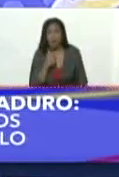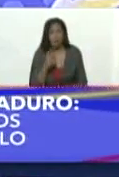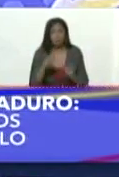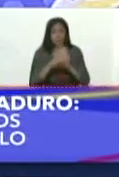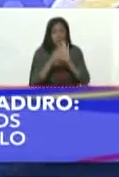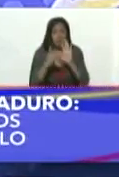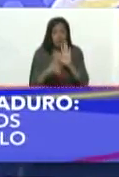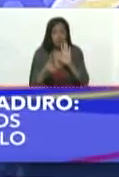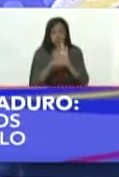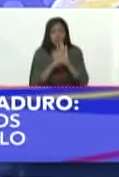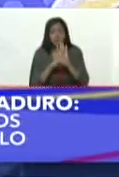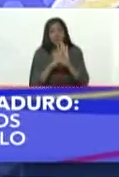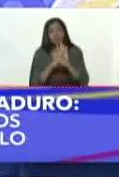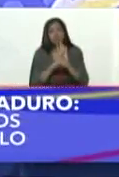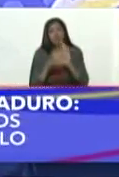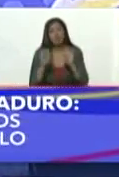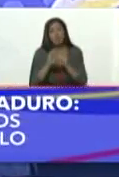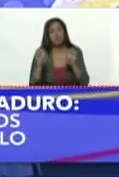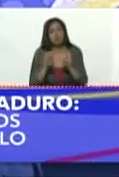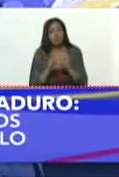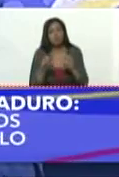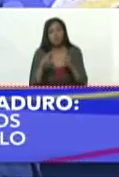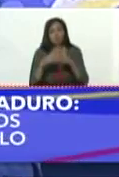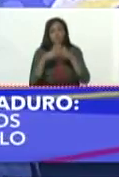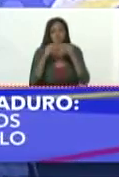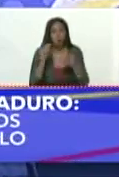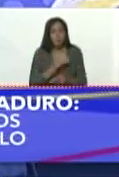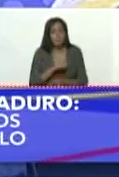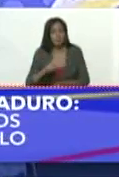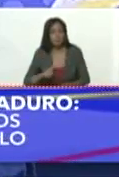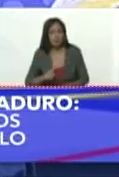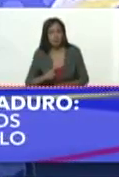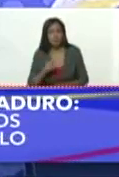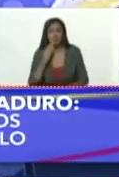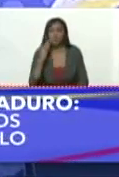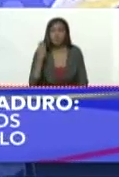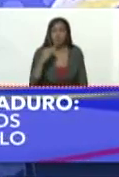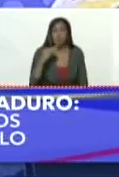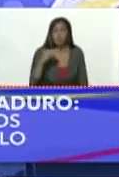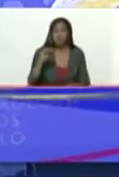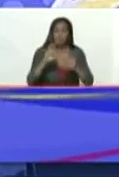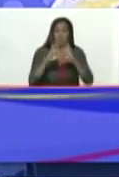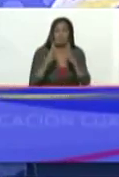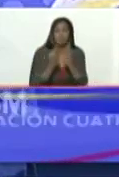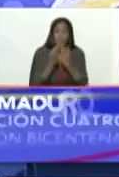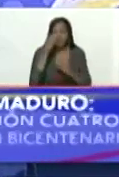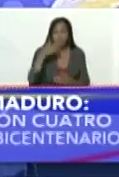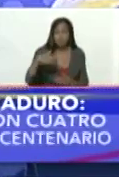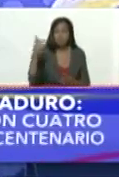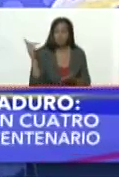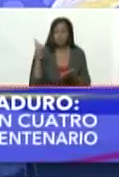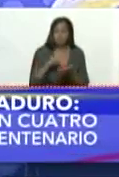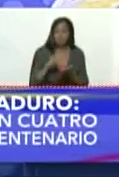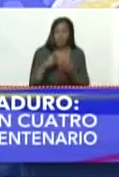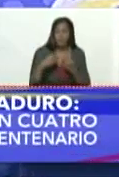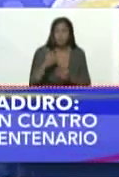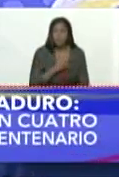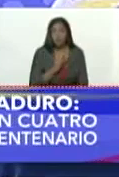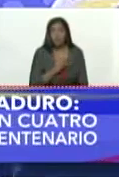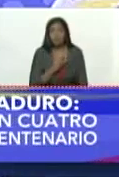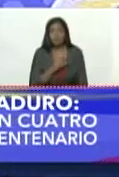y todo está privatizado en educación, todo. Para que un joven de una familia del pueblo llegue a estudiar en la